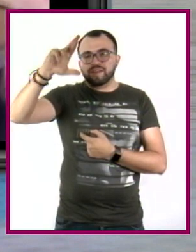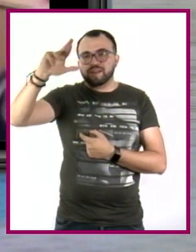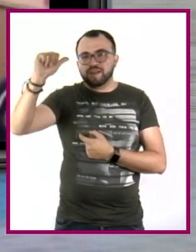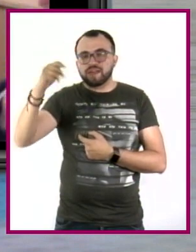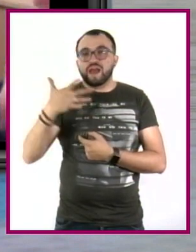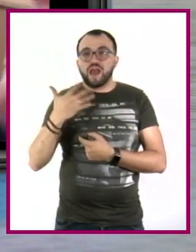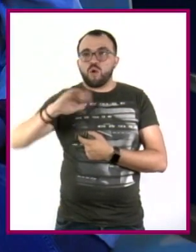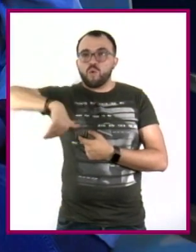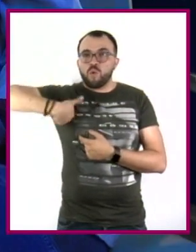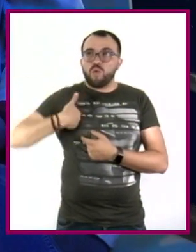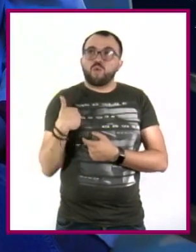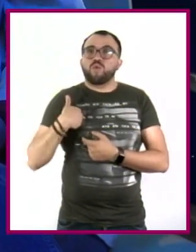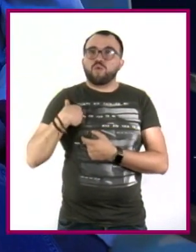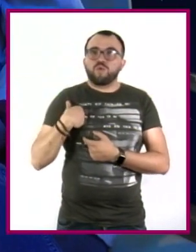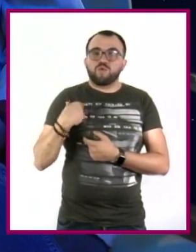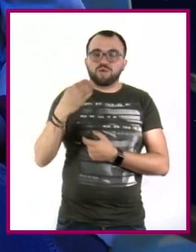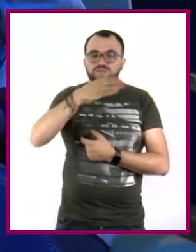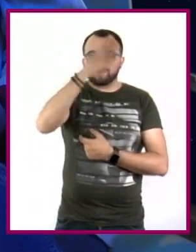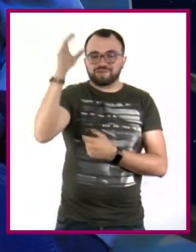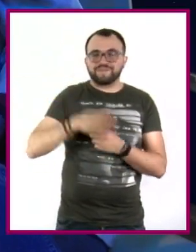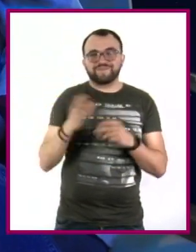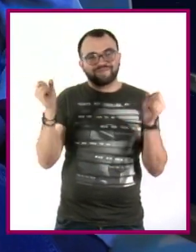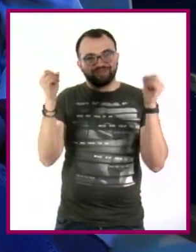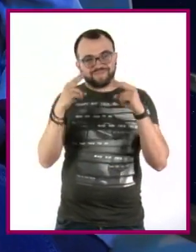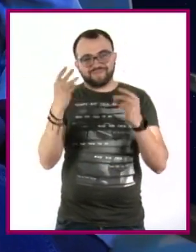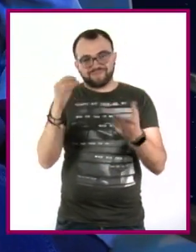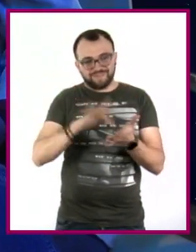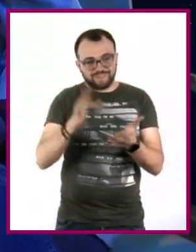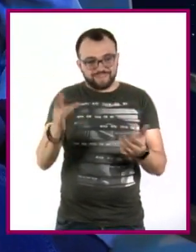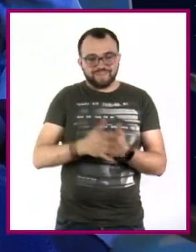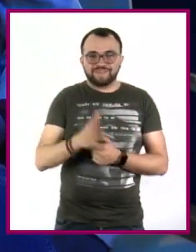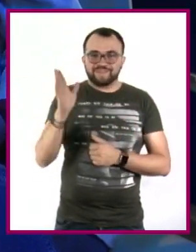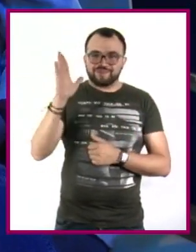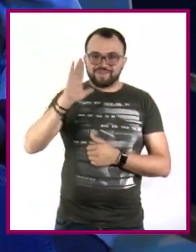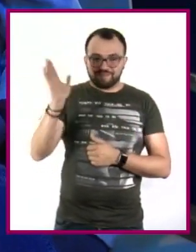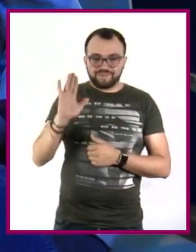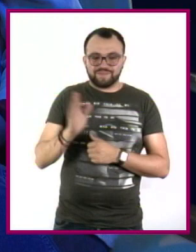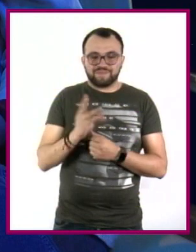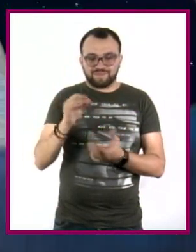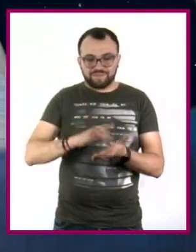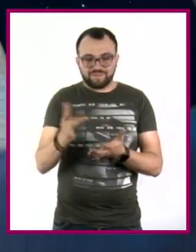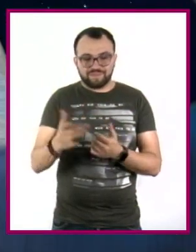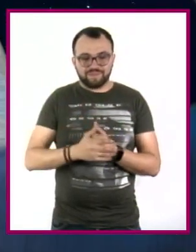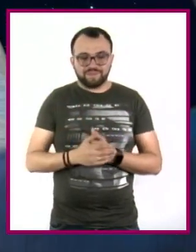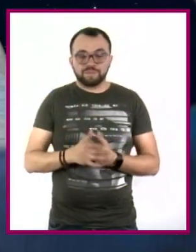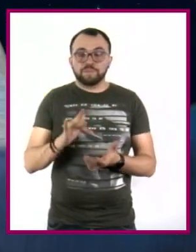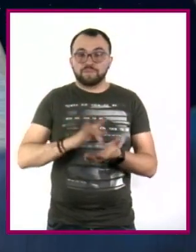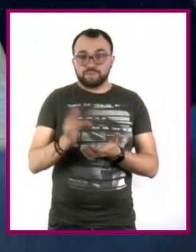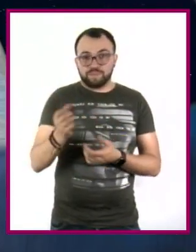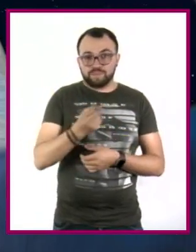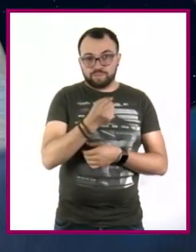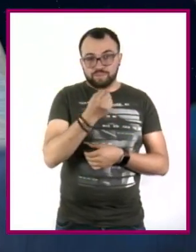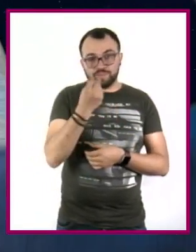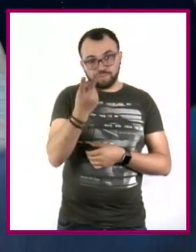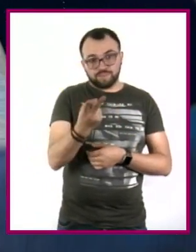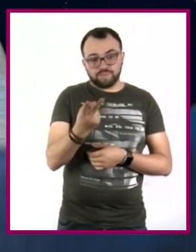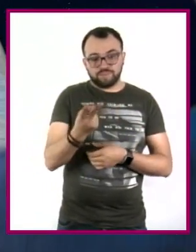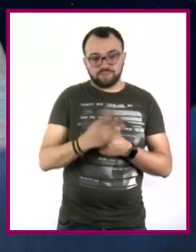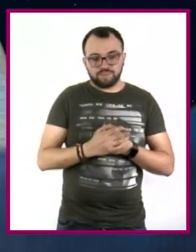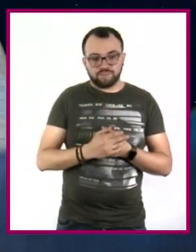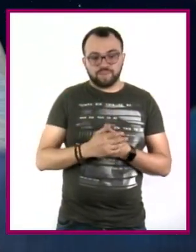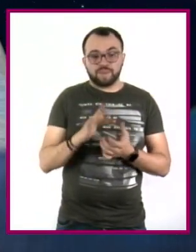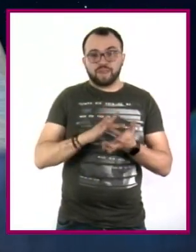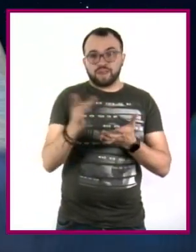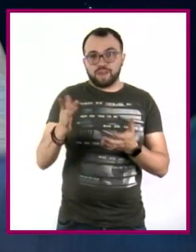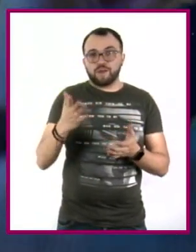acumulada en el espacio, ¿sí? Nos vemos, doctor. Muchas gracias. Adiós, doctor. Muchas gracias. Gracias, Mati y Memo, ¿sí?